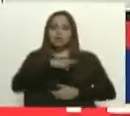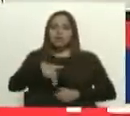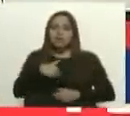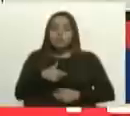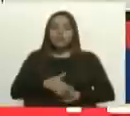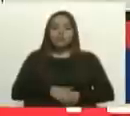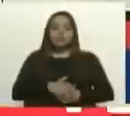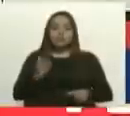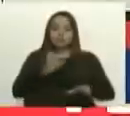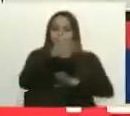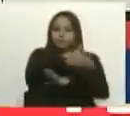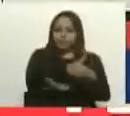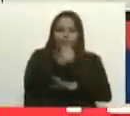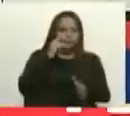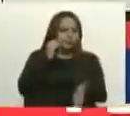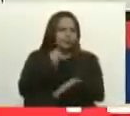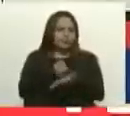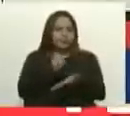Ahí sí aprovechamos para